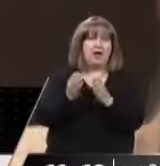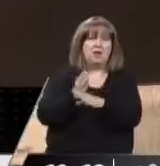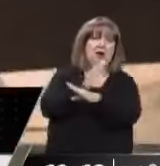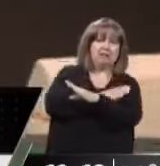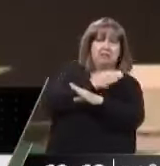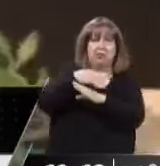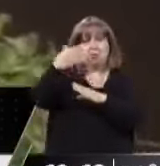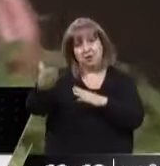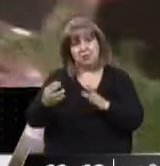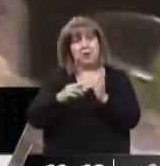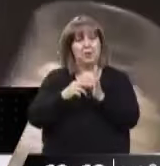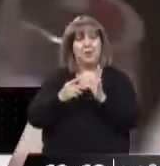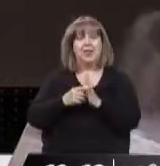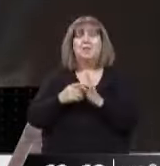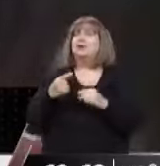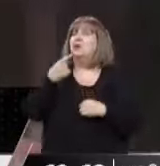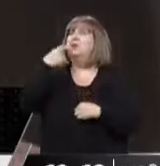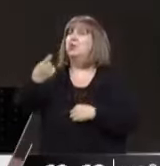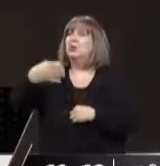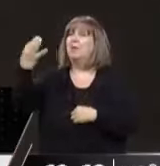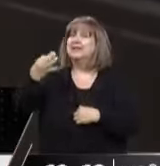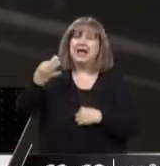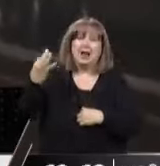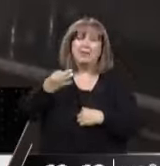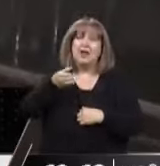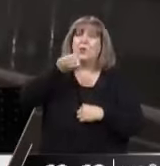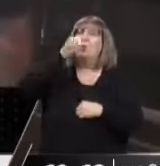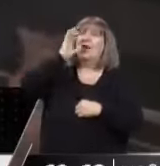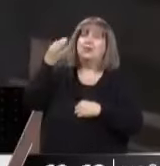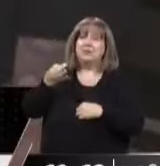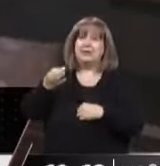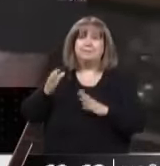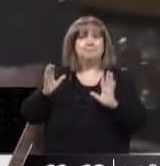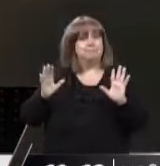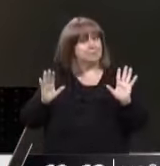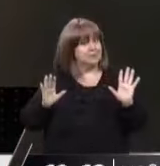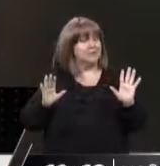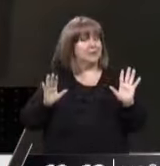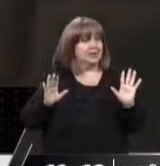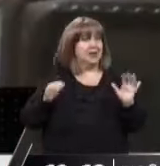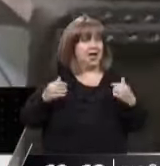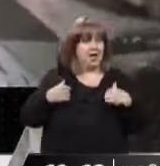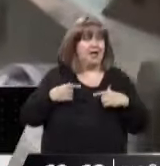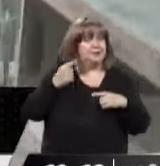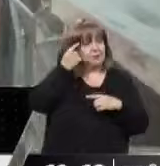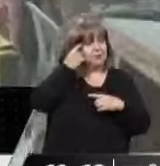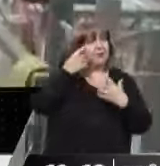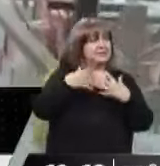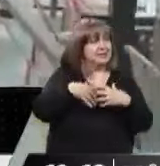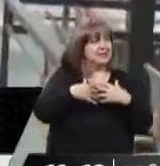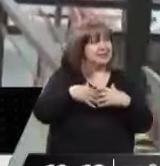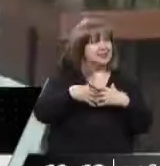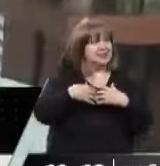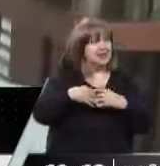el tiempo. ¿Pero en especial para el Mundial van a hacer algún trago en especial? Podemos verlo. Justo soy el bartender, así que podría ponerme a